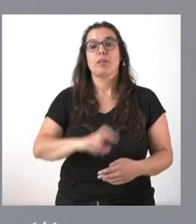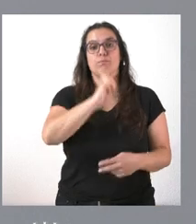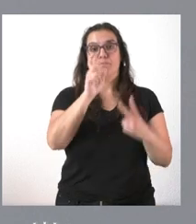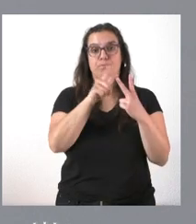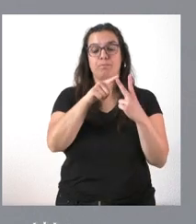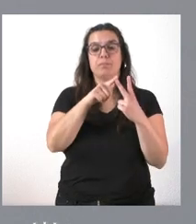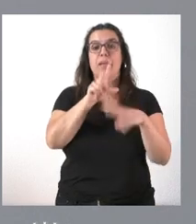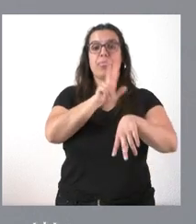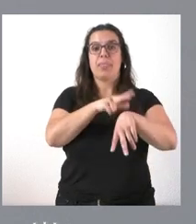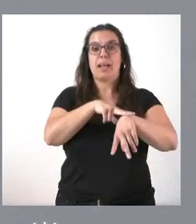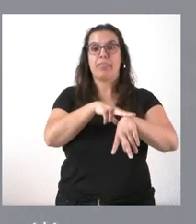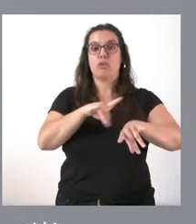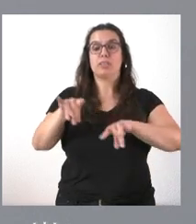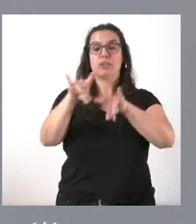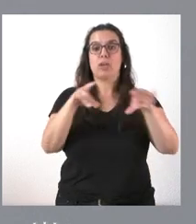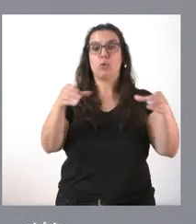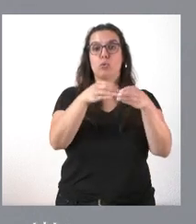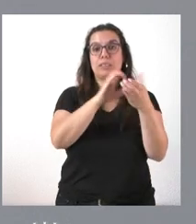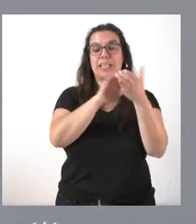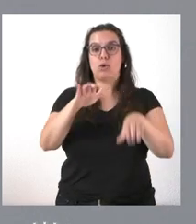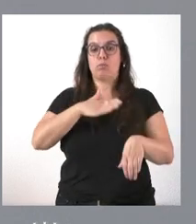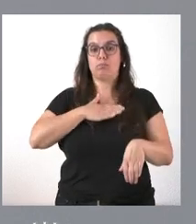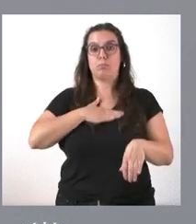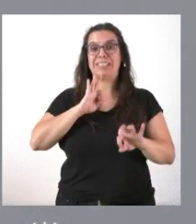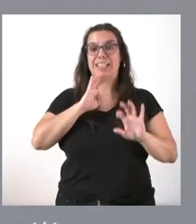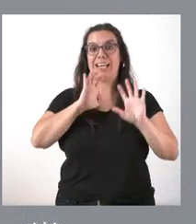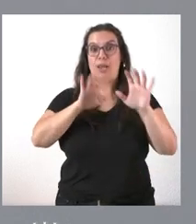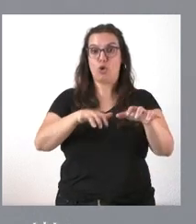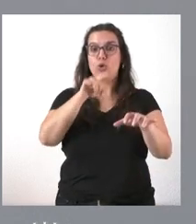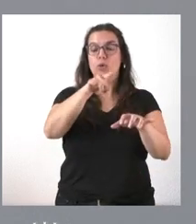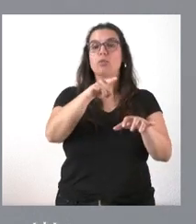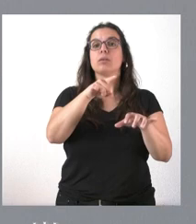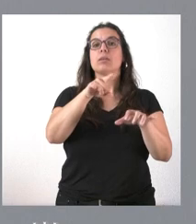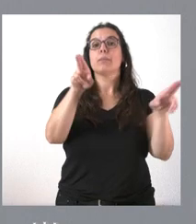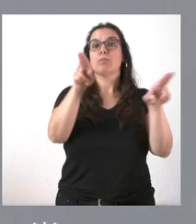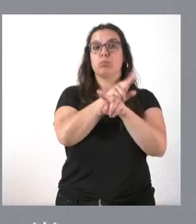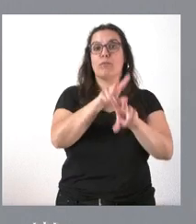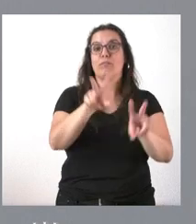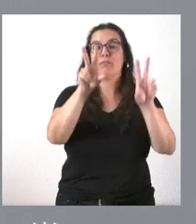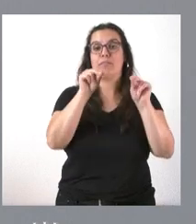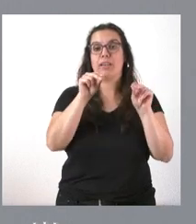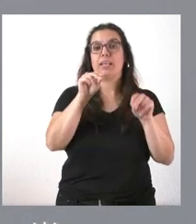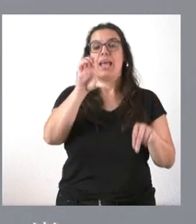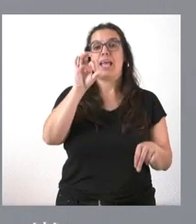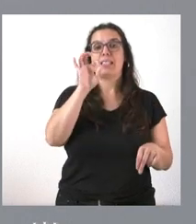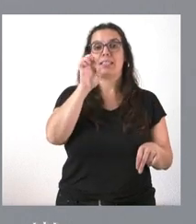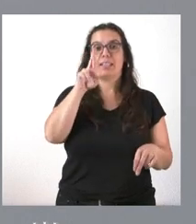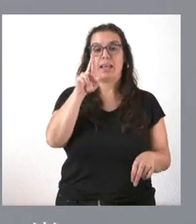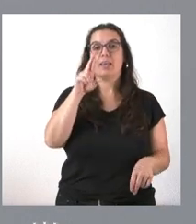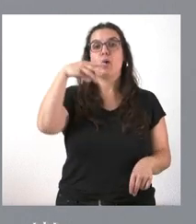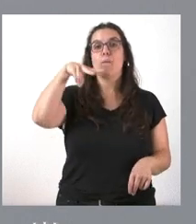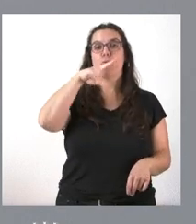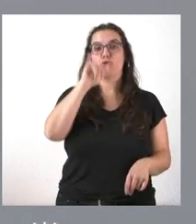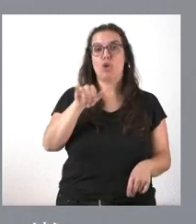delegación territorial de la junta de Castilla y León en León se procede al cese de Esther Muñoz de la iglesia